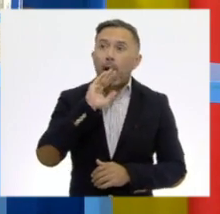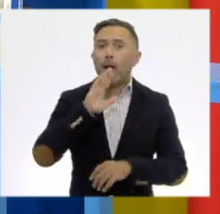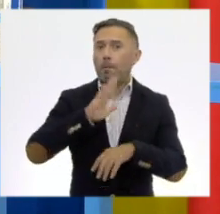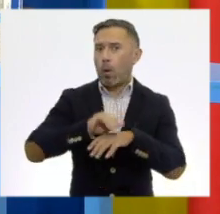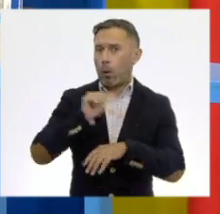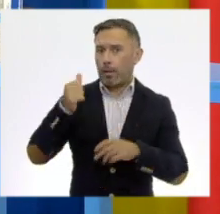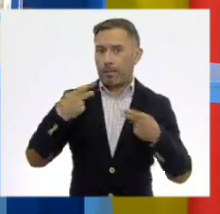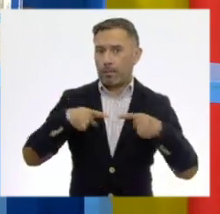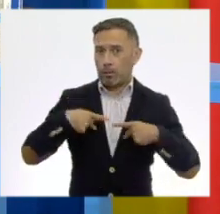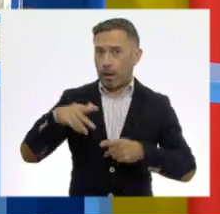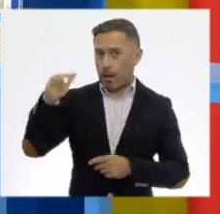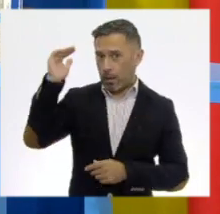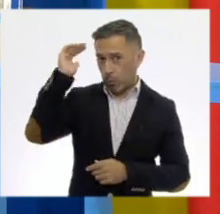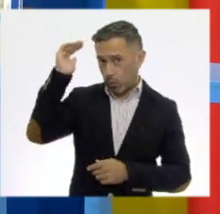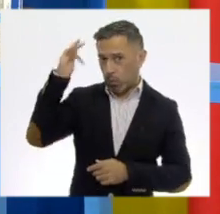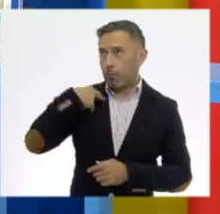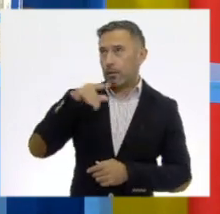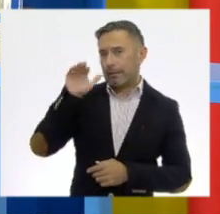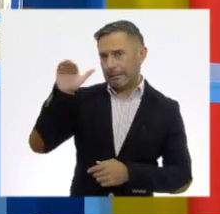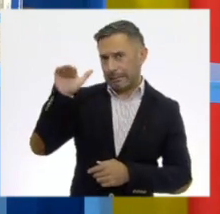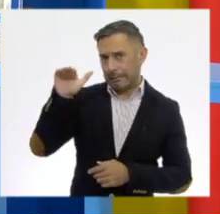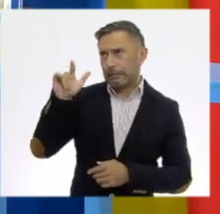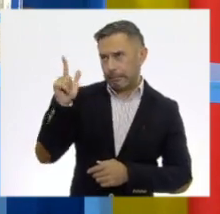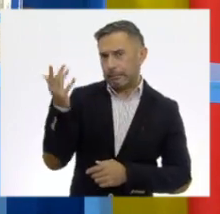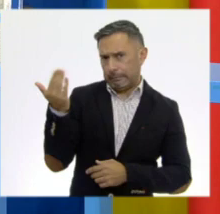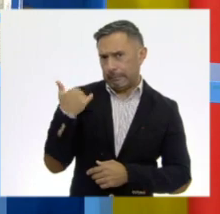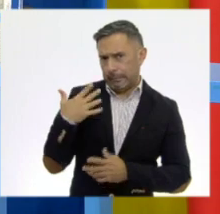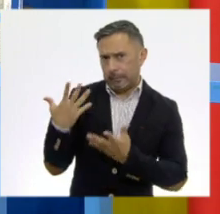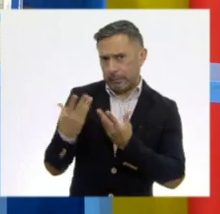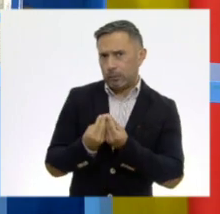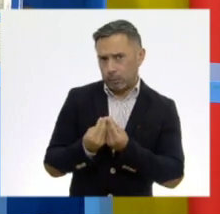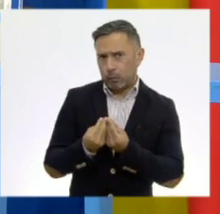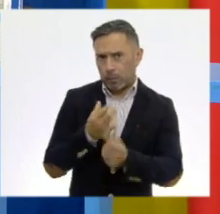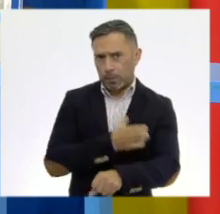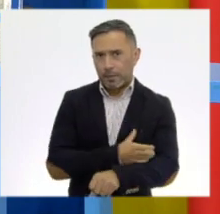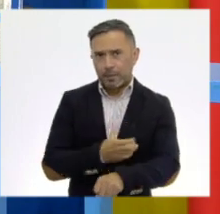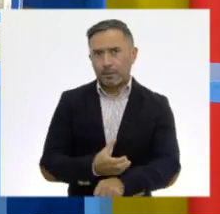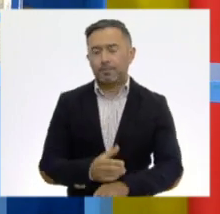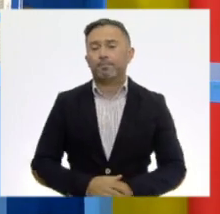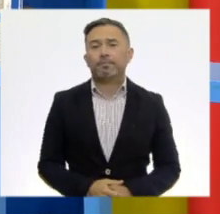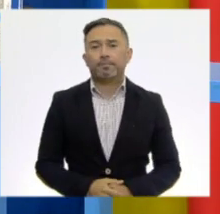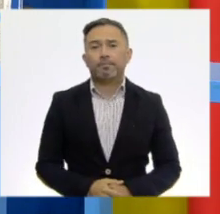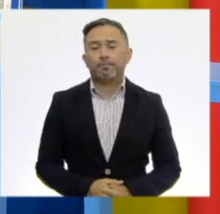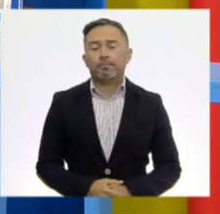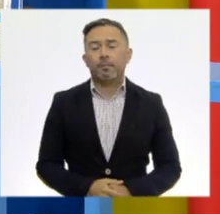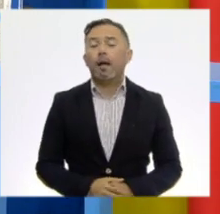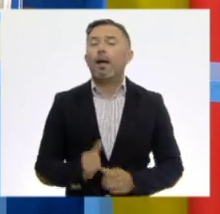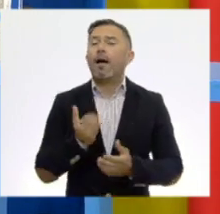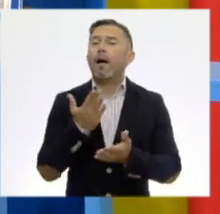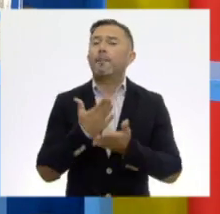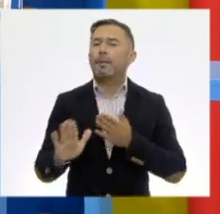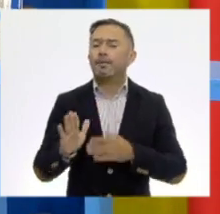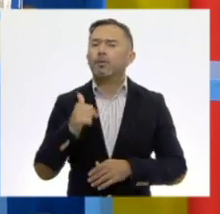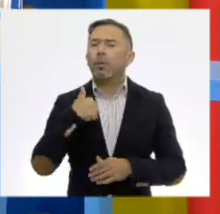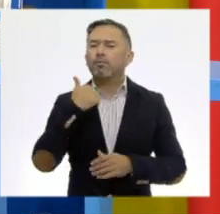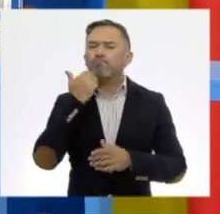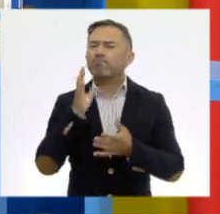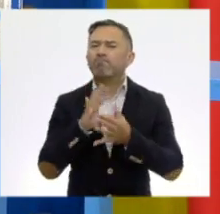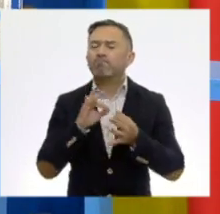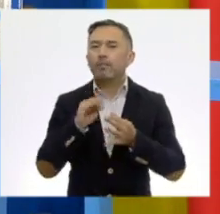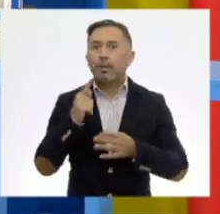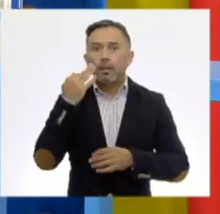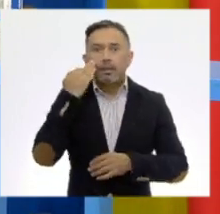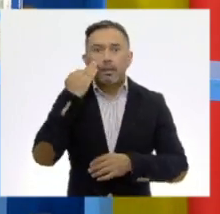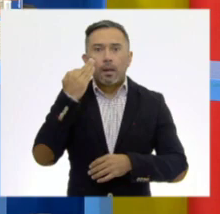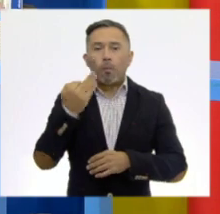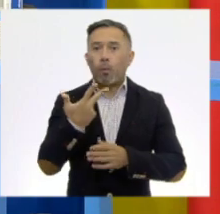esté cerca de ustedes que las acompañe o los acompañe. Además te quiero contar que llevamos ya casi 8